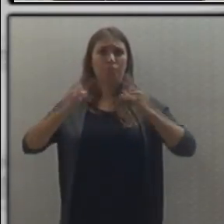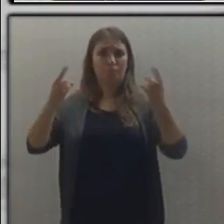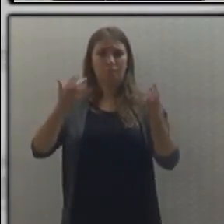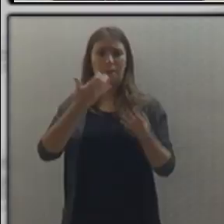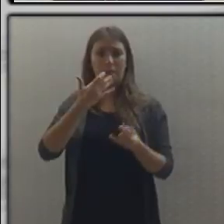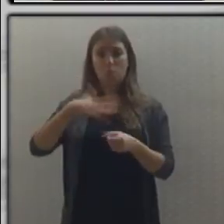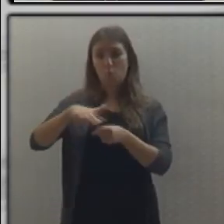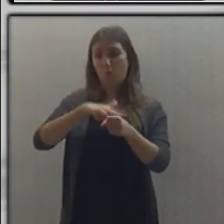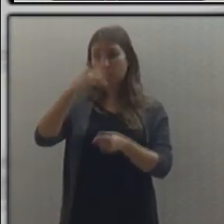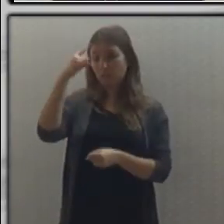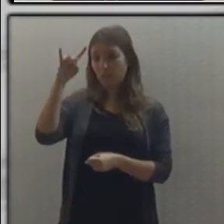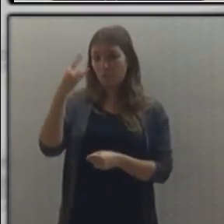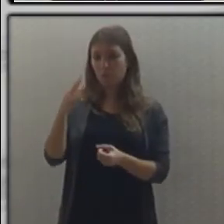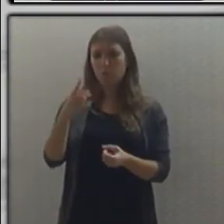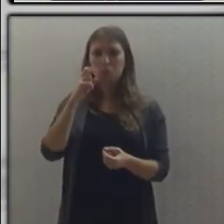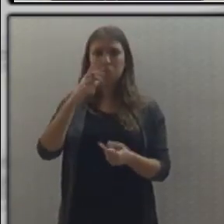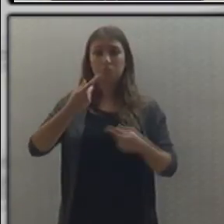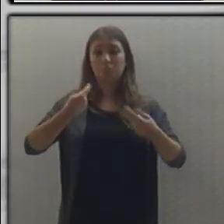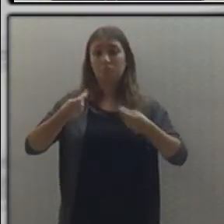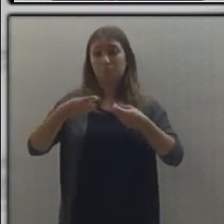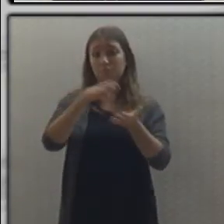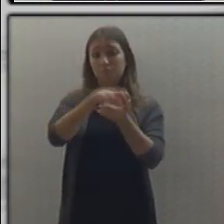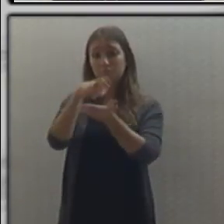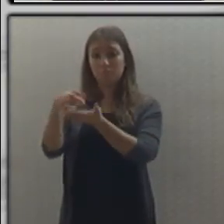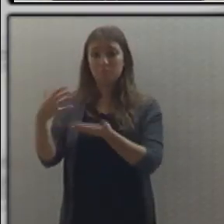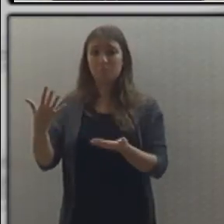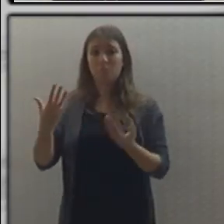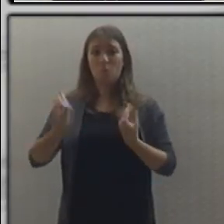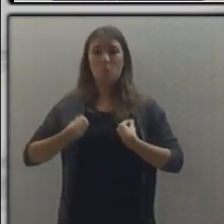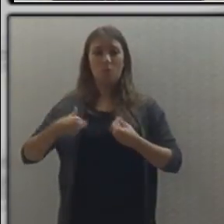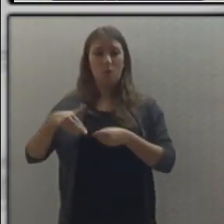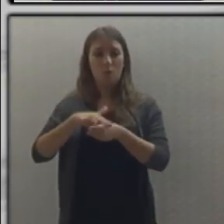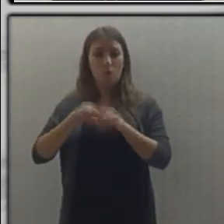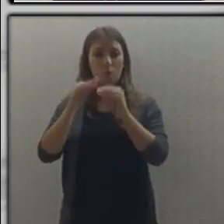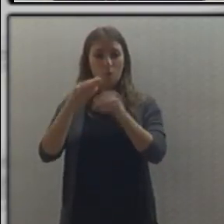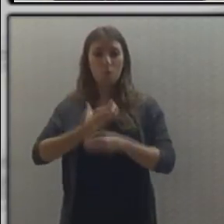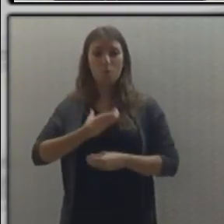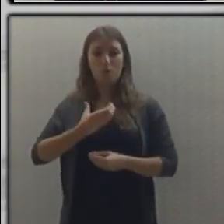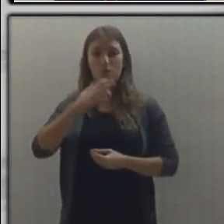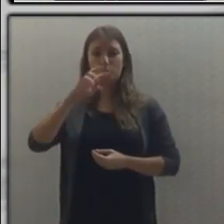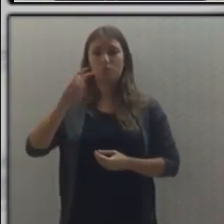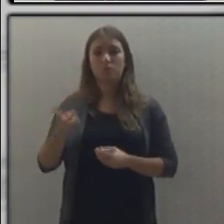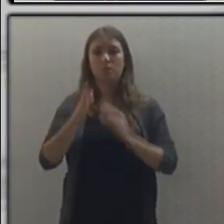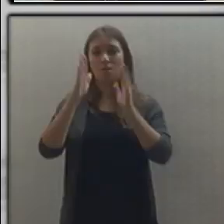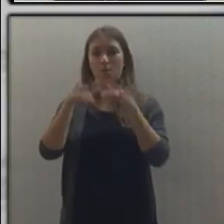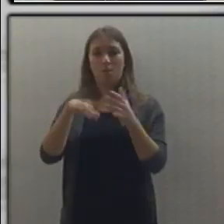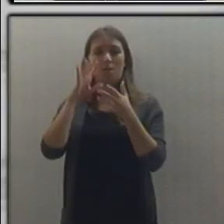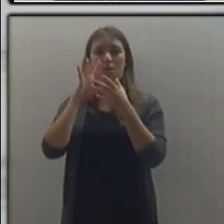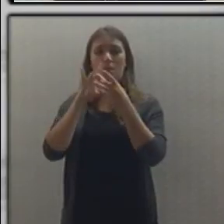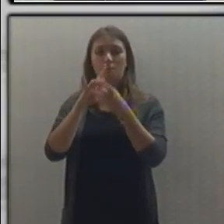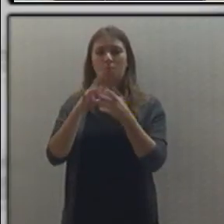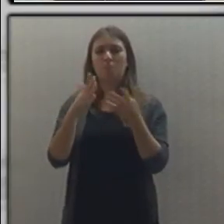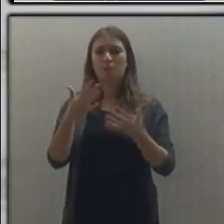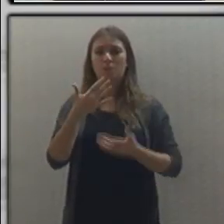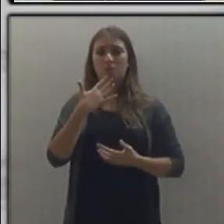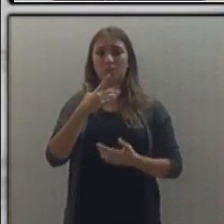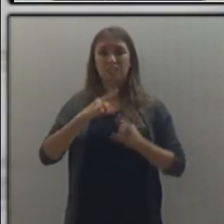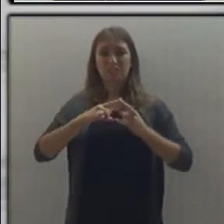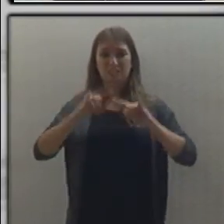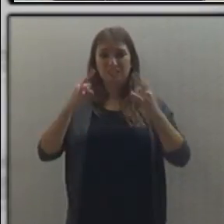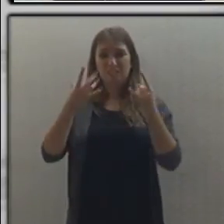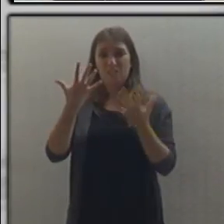Salamanca, entendemos el comercio, entendemos la vida de barrio, entendemos lo que está pasando en ese barrio. Sin embargo, teniendo 5